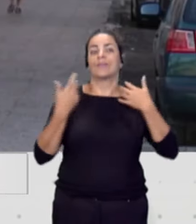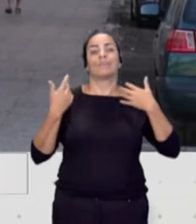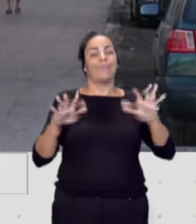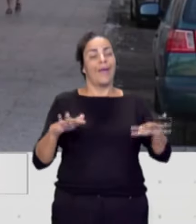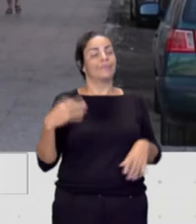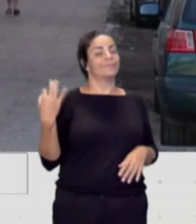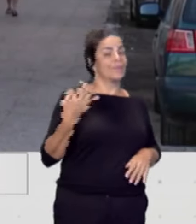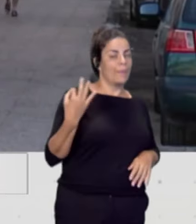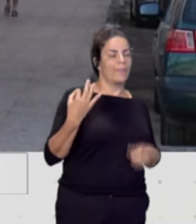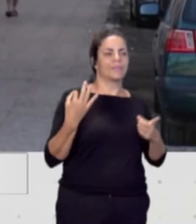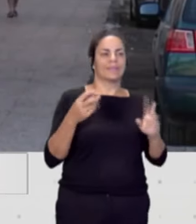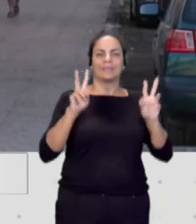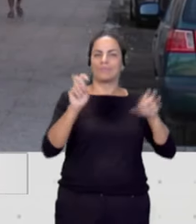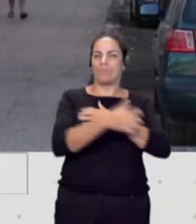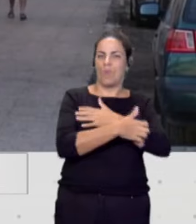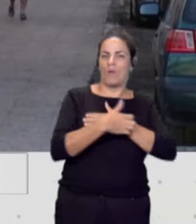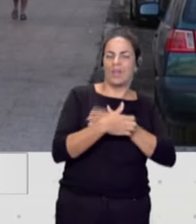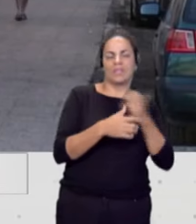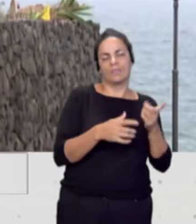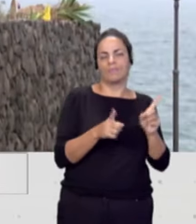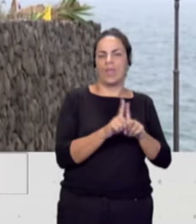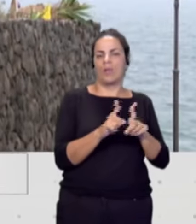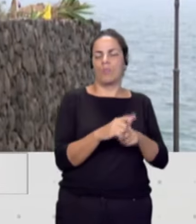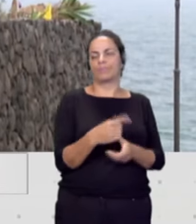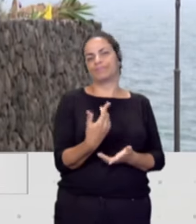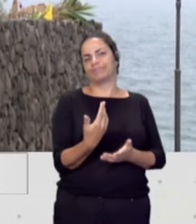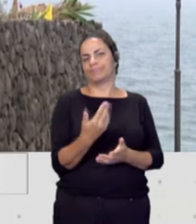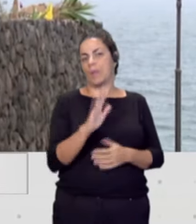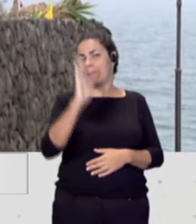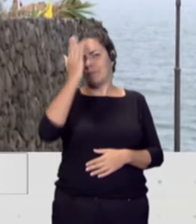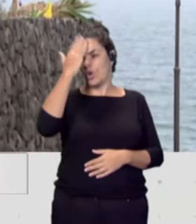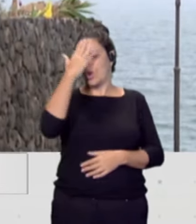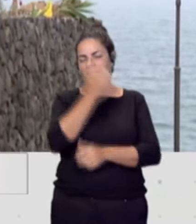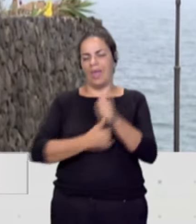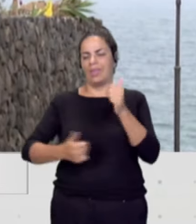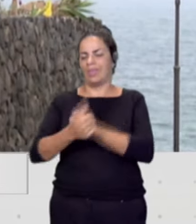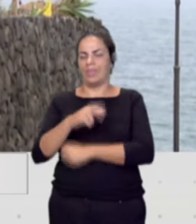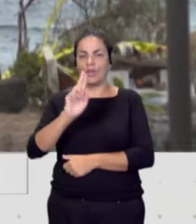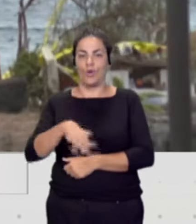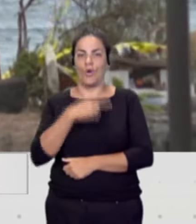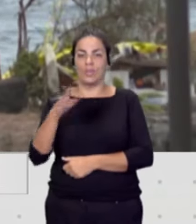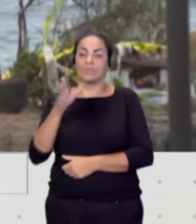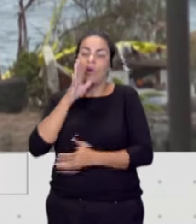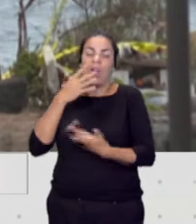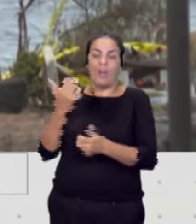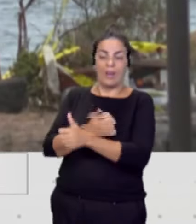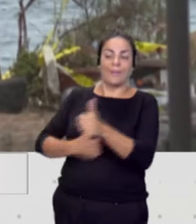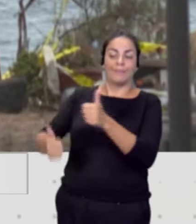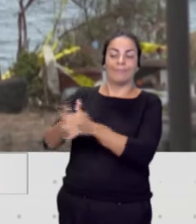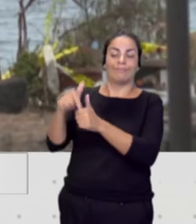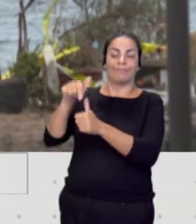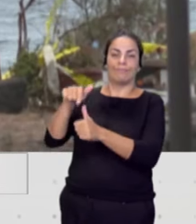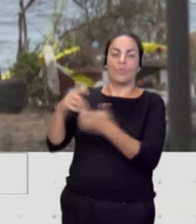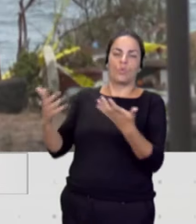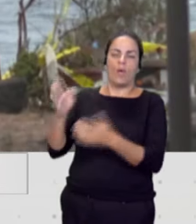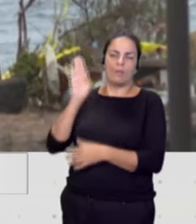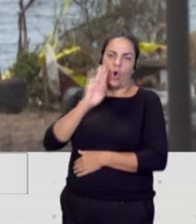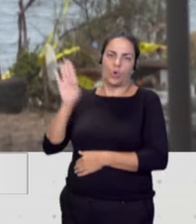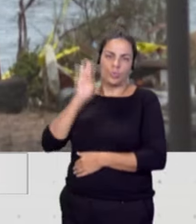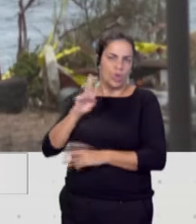está en segundo término, lamentablemente, por los asuntos de corrupción que en este caso se están debatiendo como